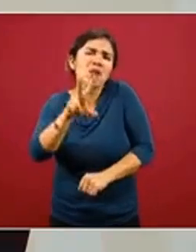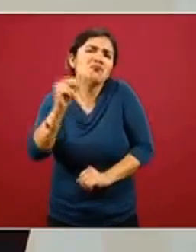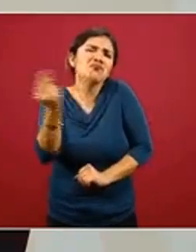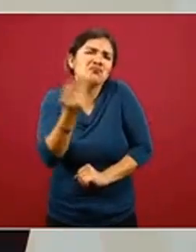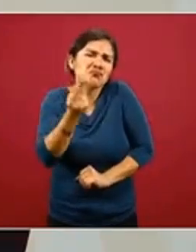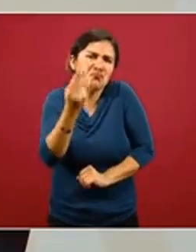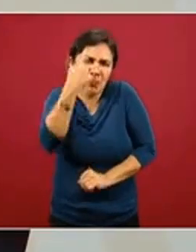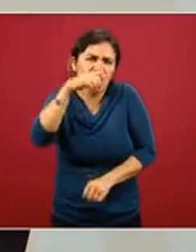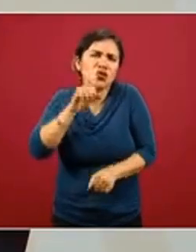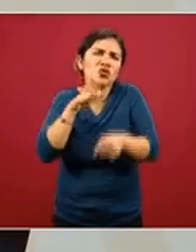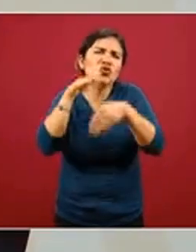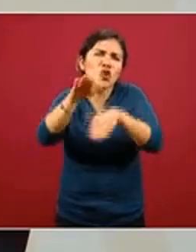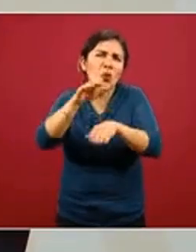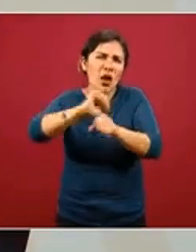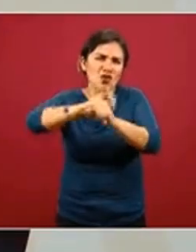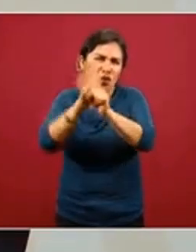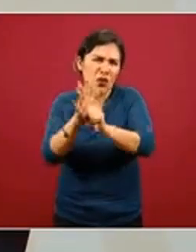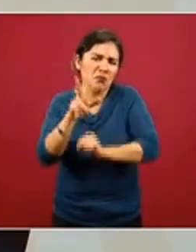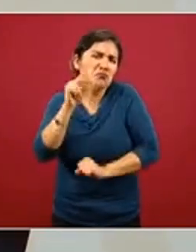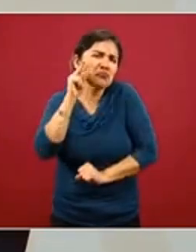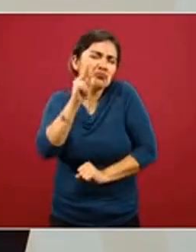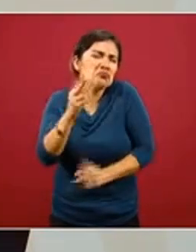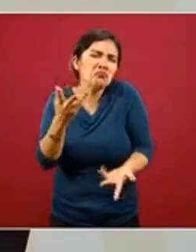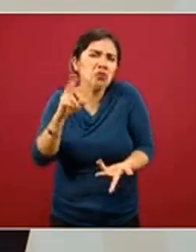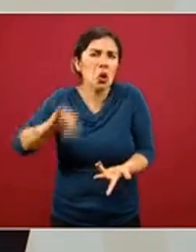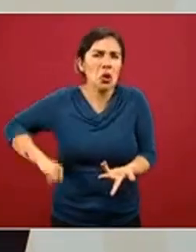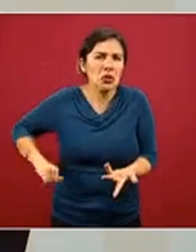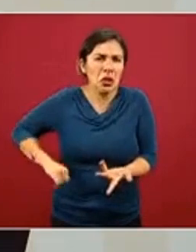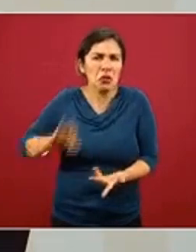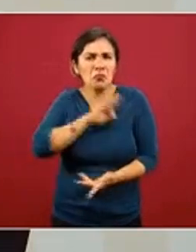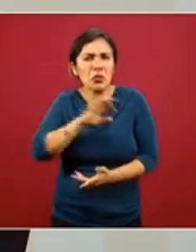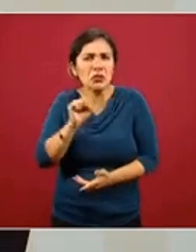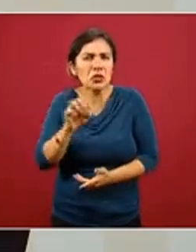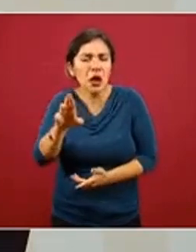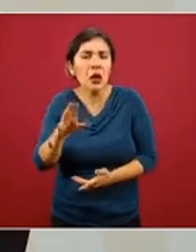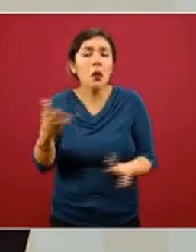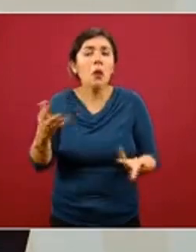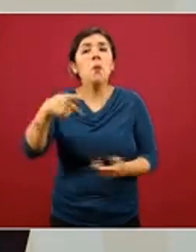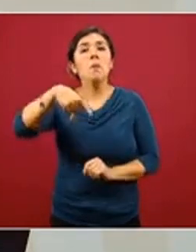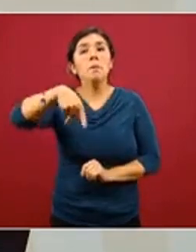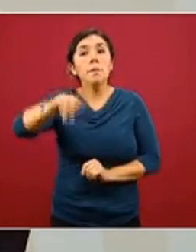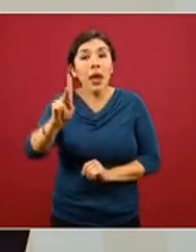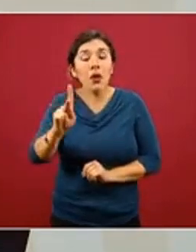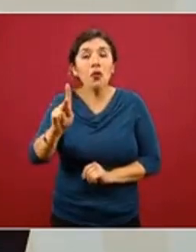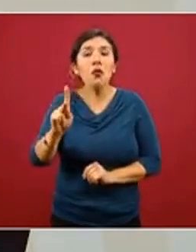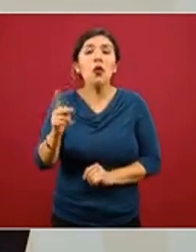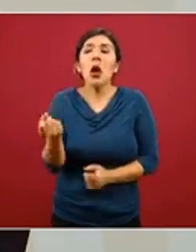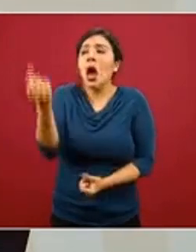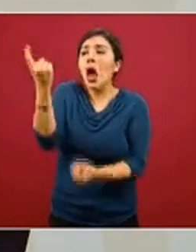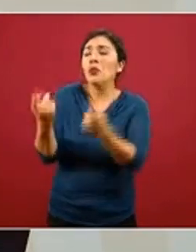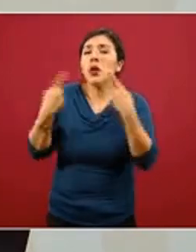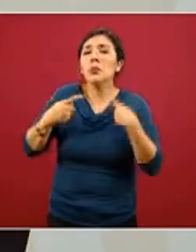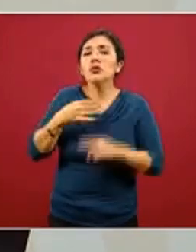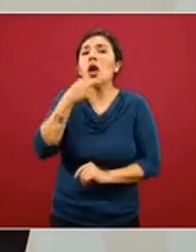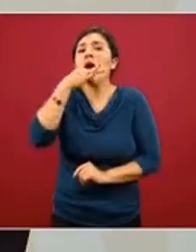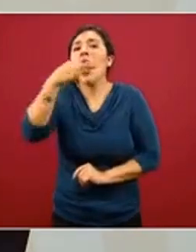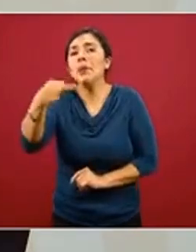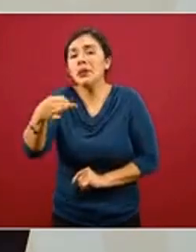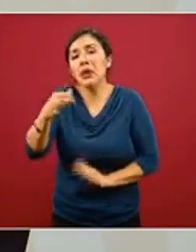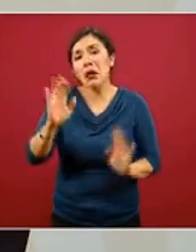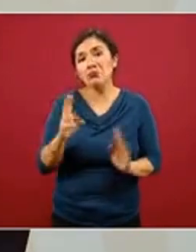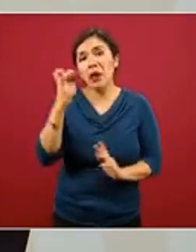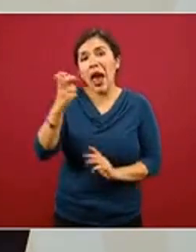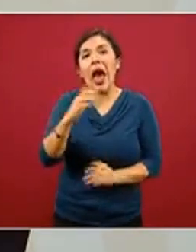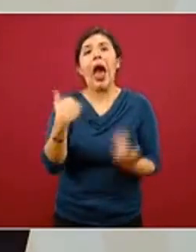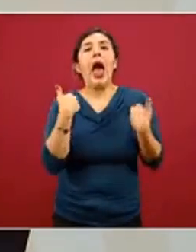de COVID-19, la nueva epidemia causada por el coronavirus SARS-CoV-2, pero alguien les hará llegar esto y a lo mejor